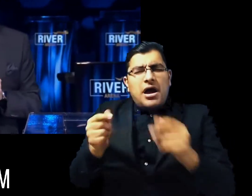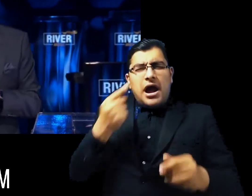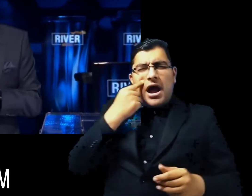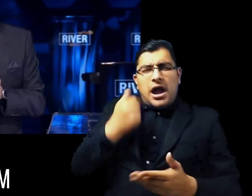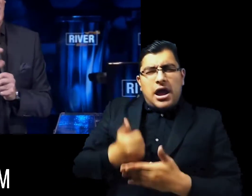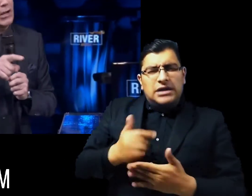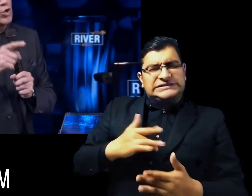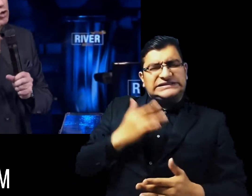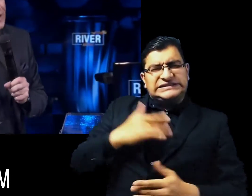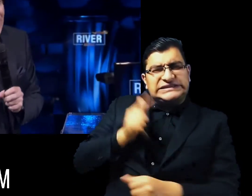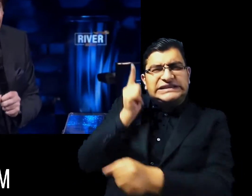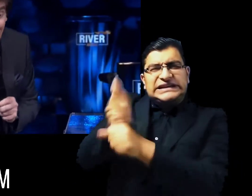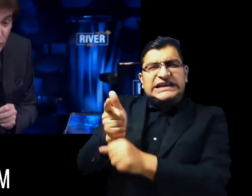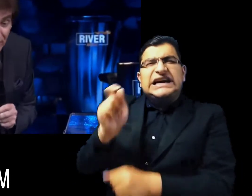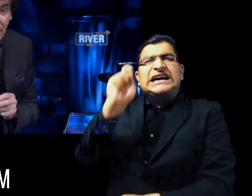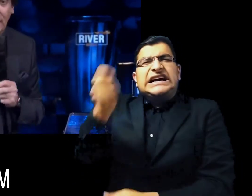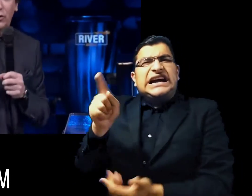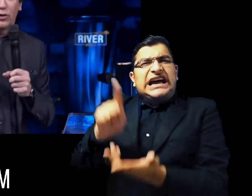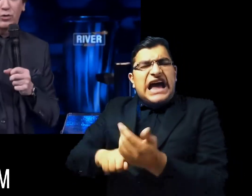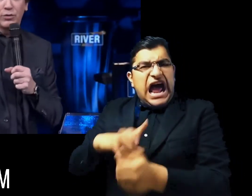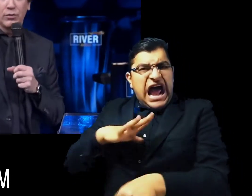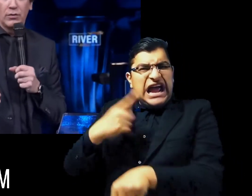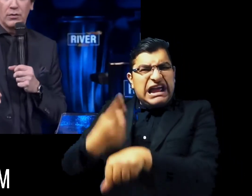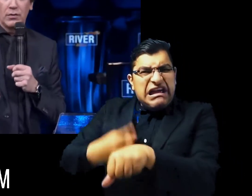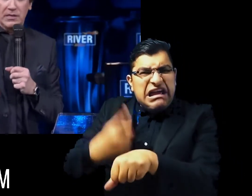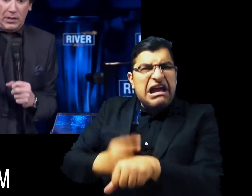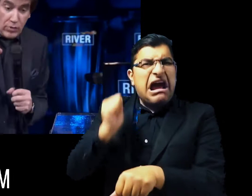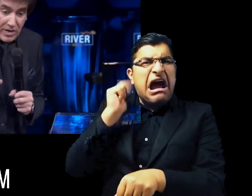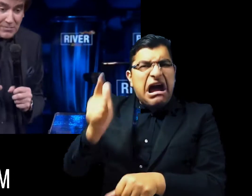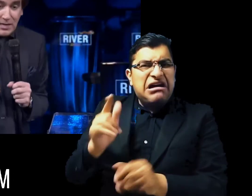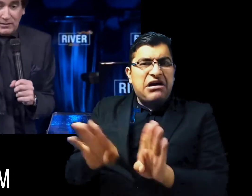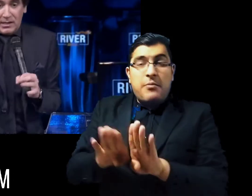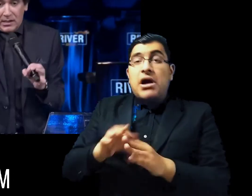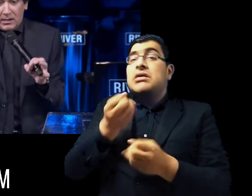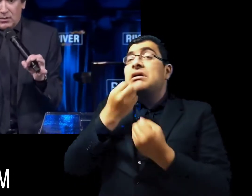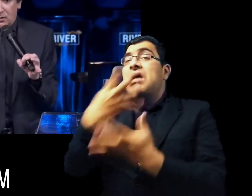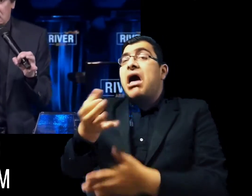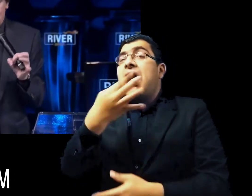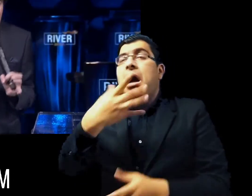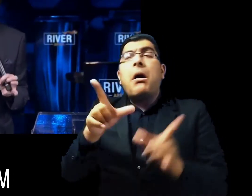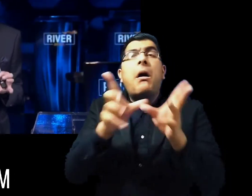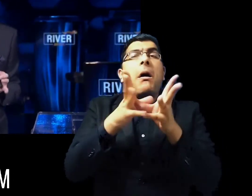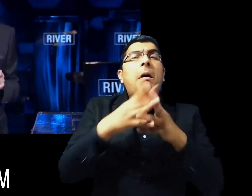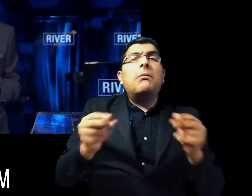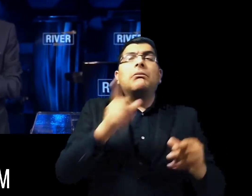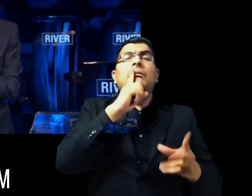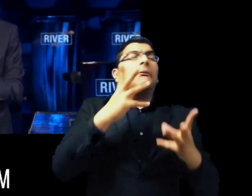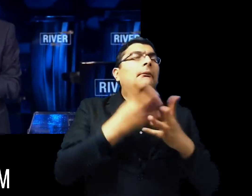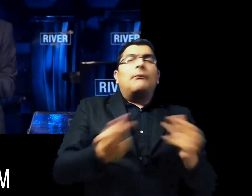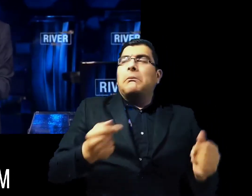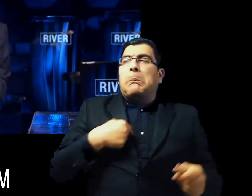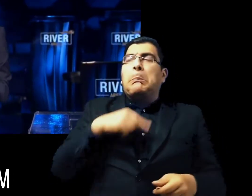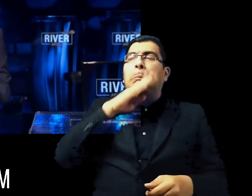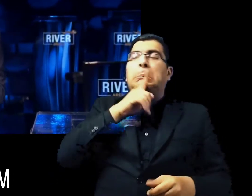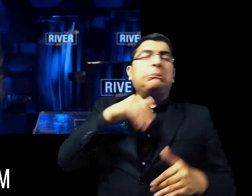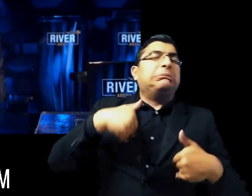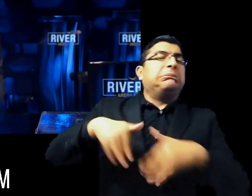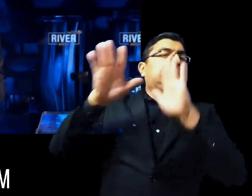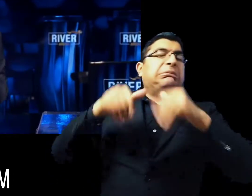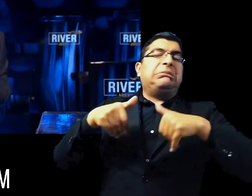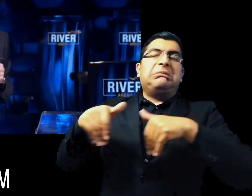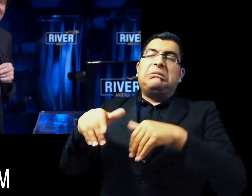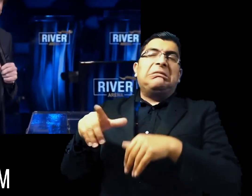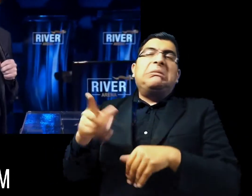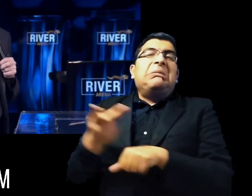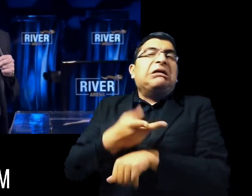a ayudar a diagnosticar el origen del dolor. Si le doy un calmante, se va a anestesiar y yo no voy a saber qué es lo que le está pasando.